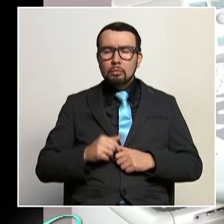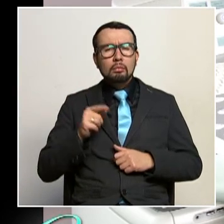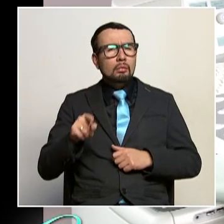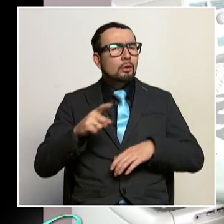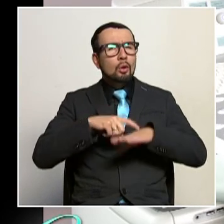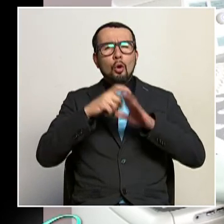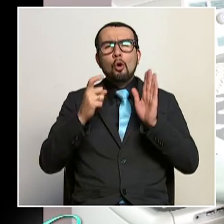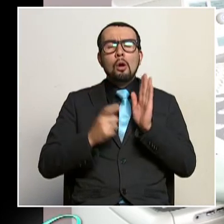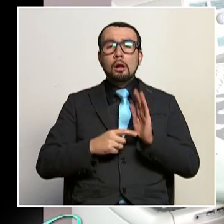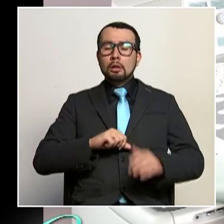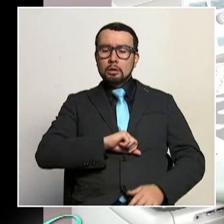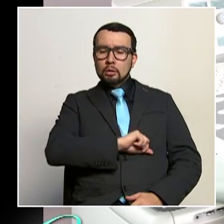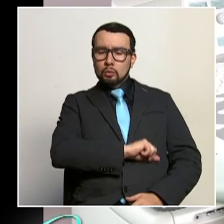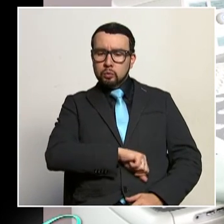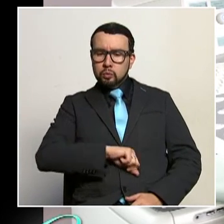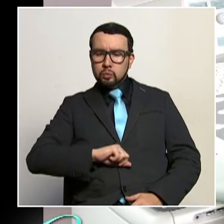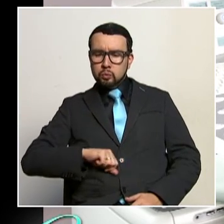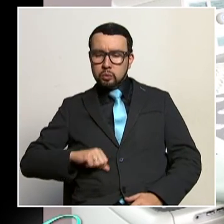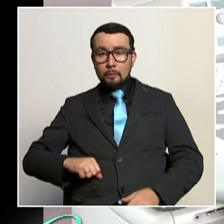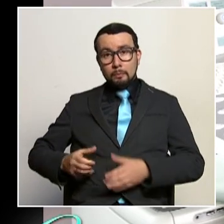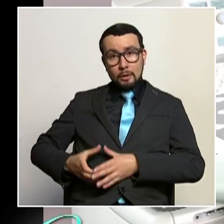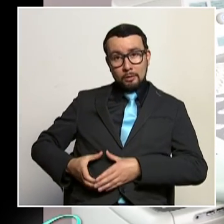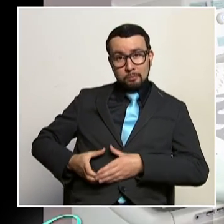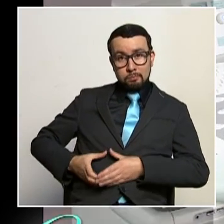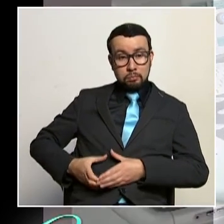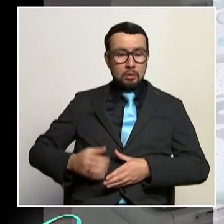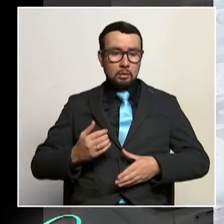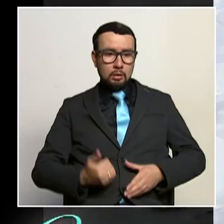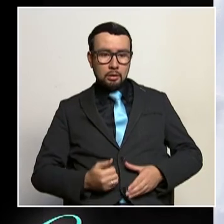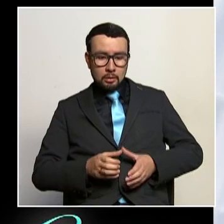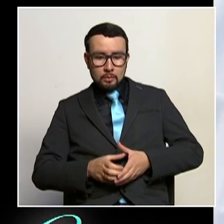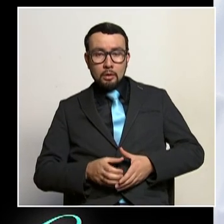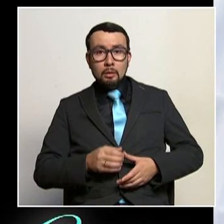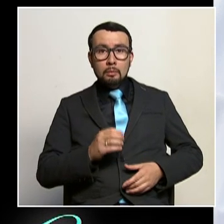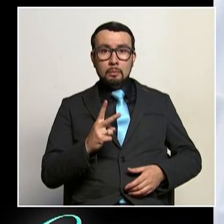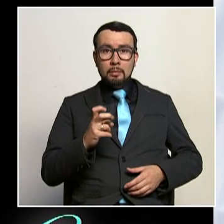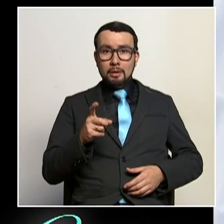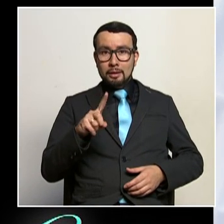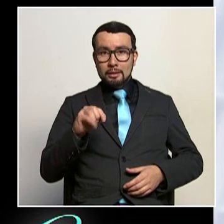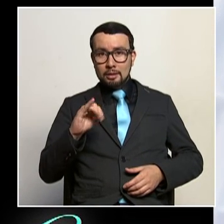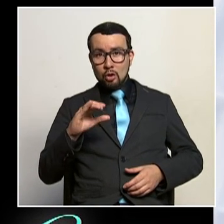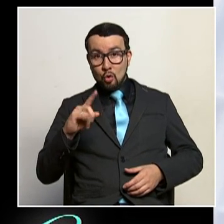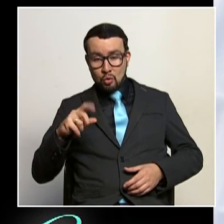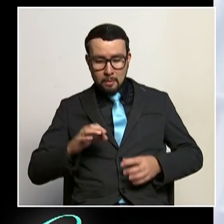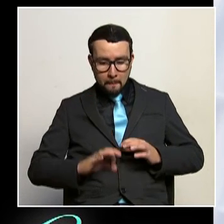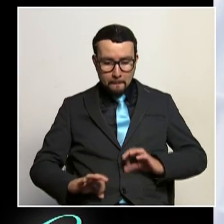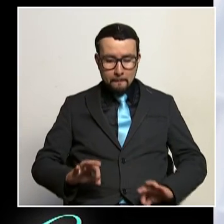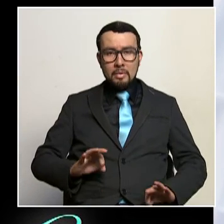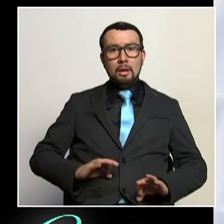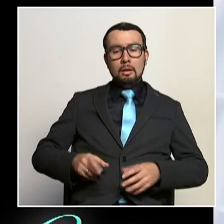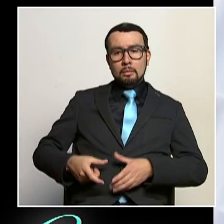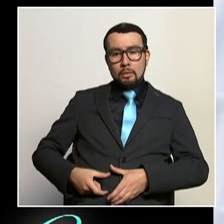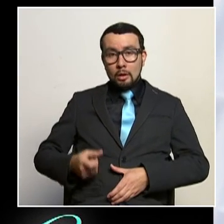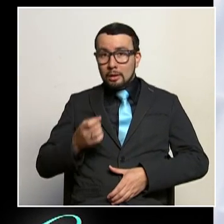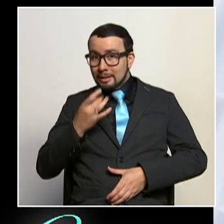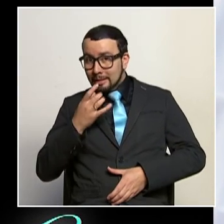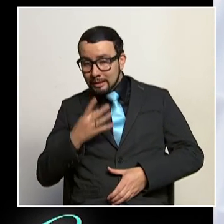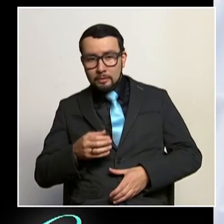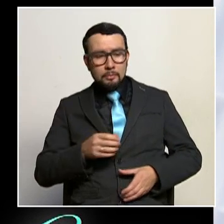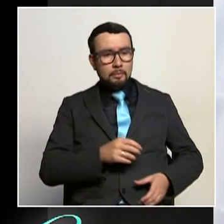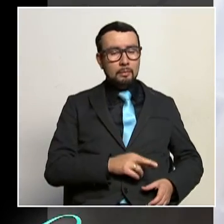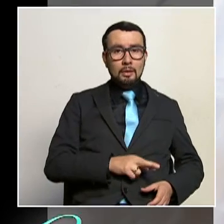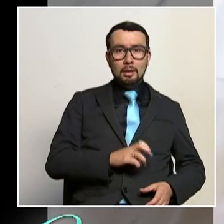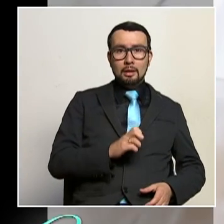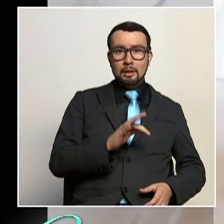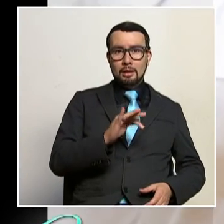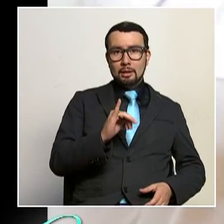parte abdominal, empezando por el hígado, la vesícula, las vías biliares, el páncreas, el retroperitoneo, la